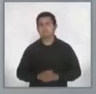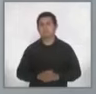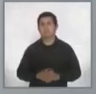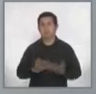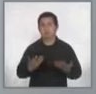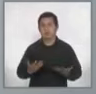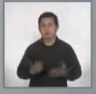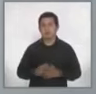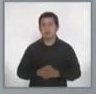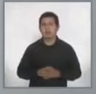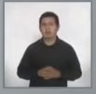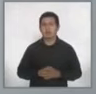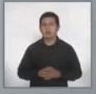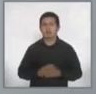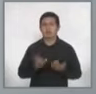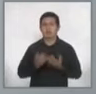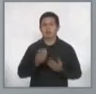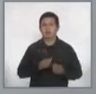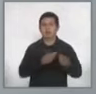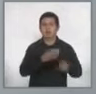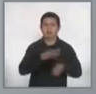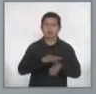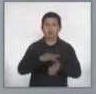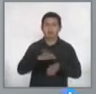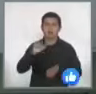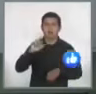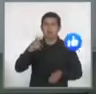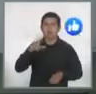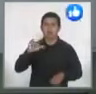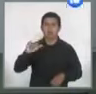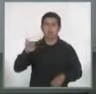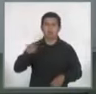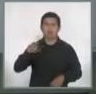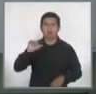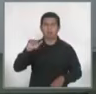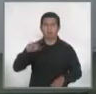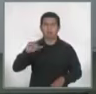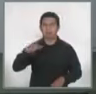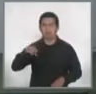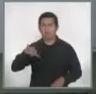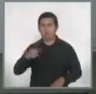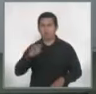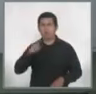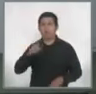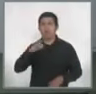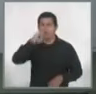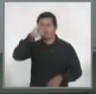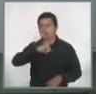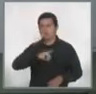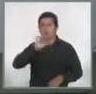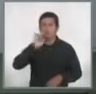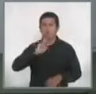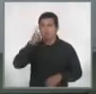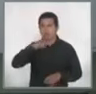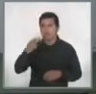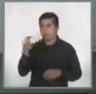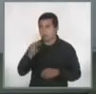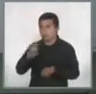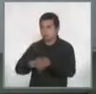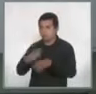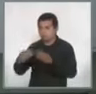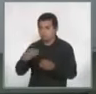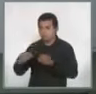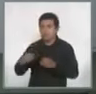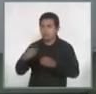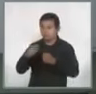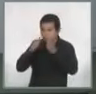bueno, también queremos ya ceder la palabra a la doctora Argelia Julián Aquino. Ella es jefa del Departamento de Urgencias Epidemiológicas